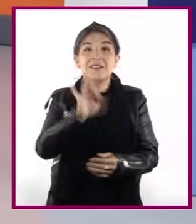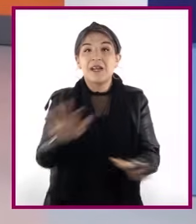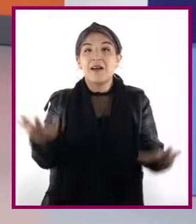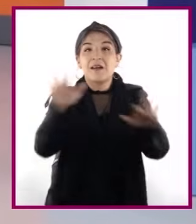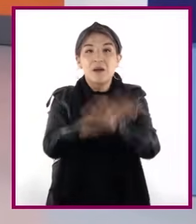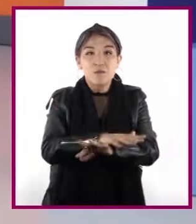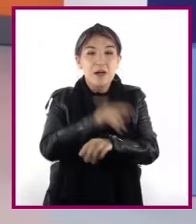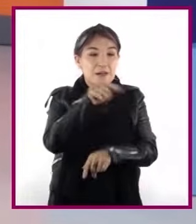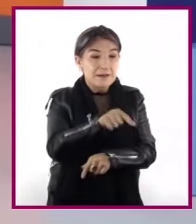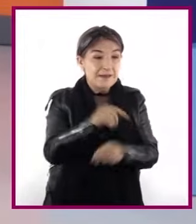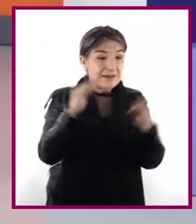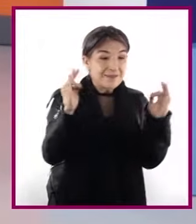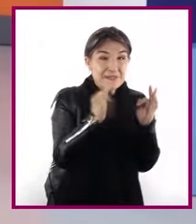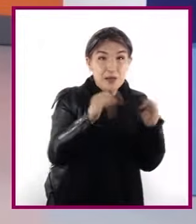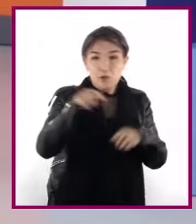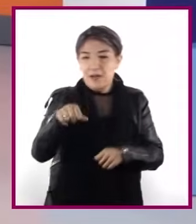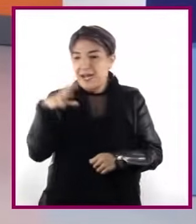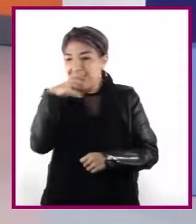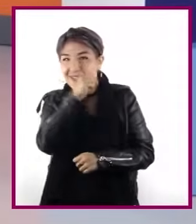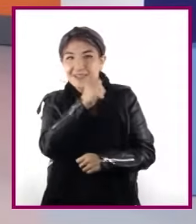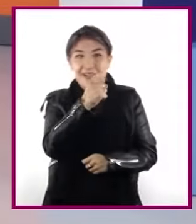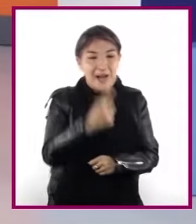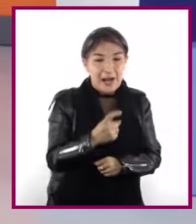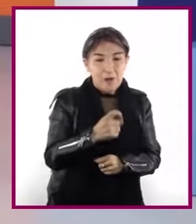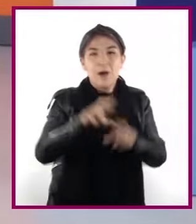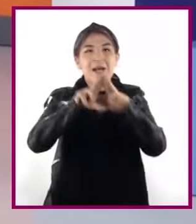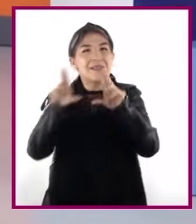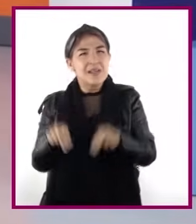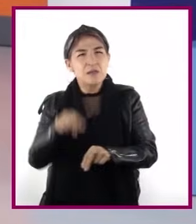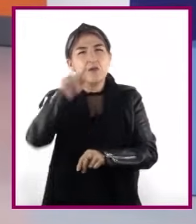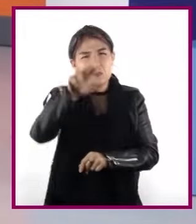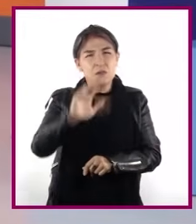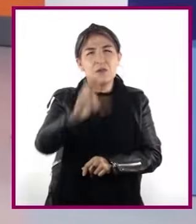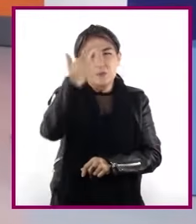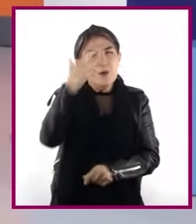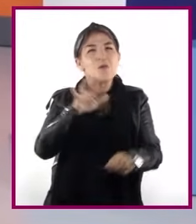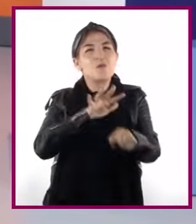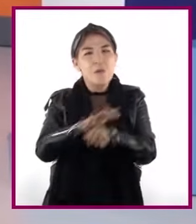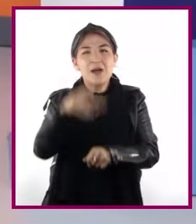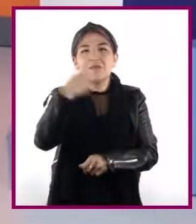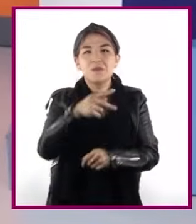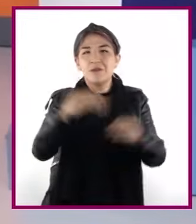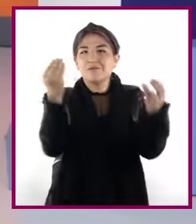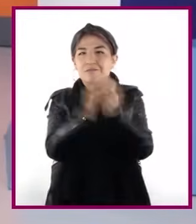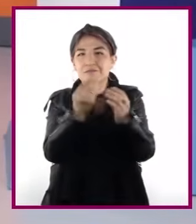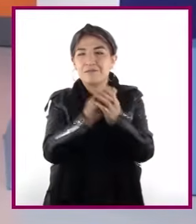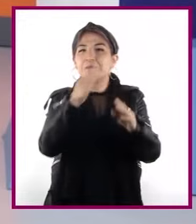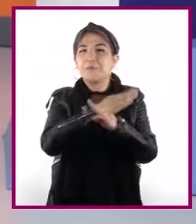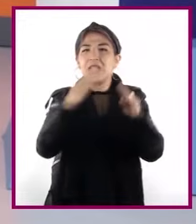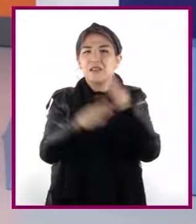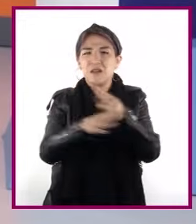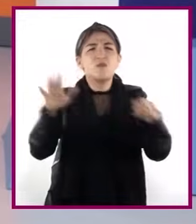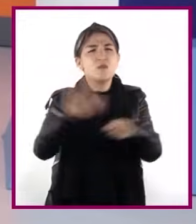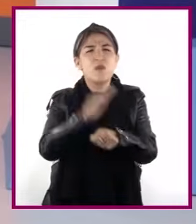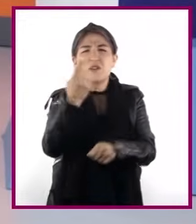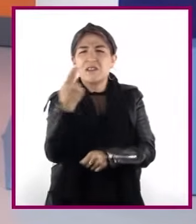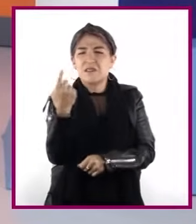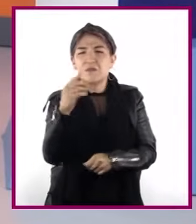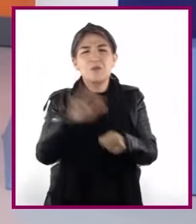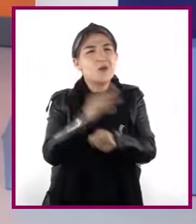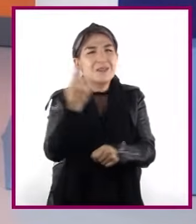de un estado a otro. ¿Recuerdan cuáles son los estados de agregación de la materia y por qué se les llama